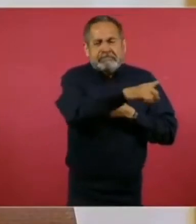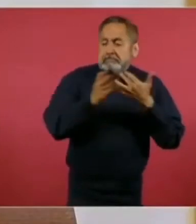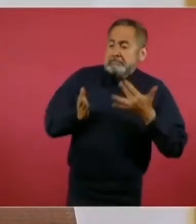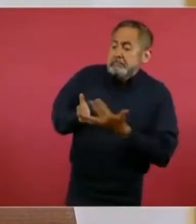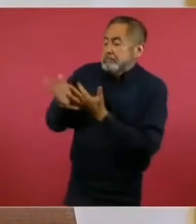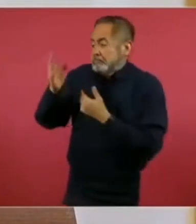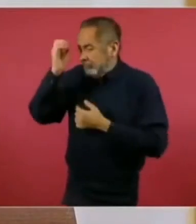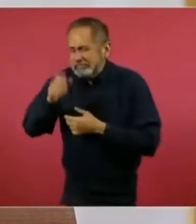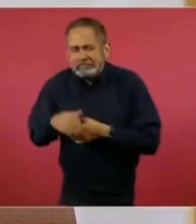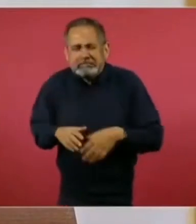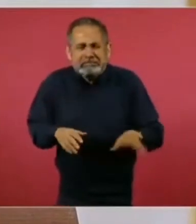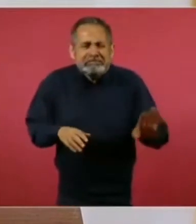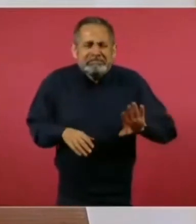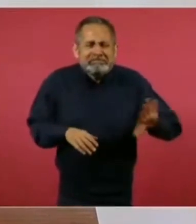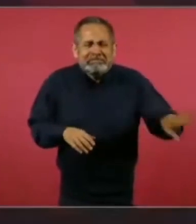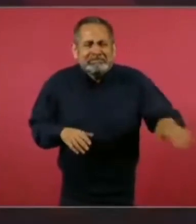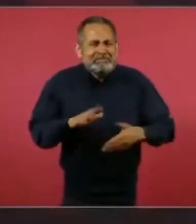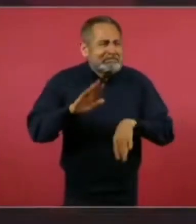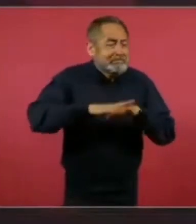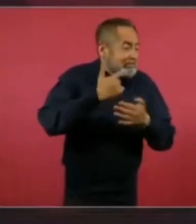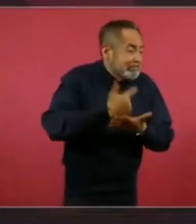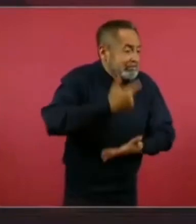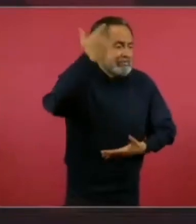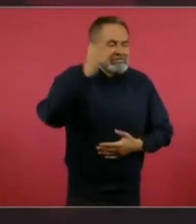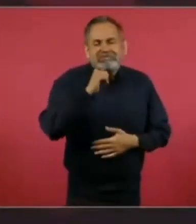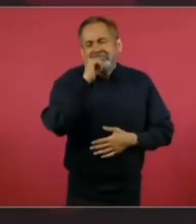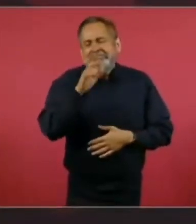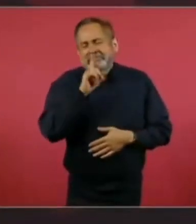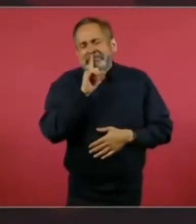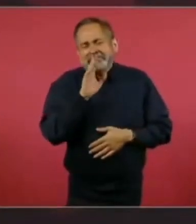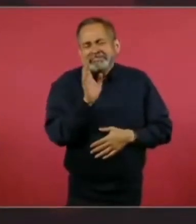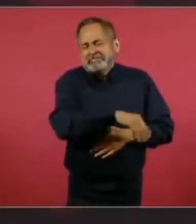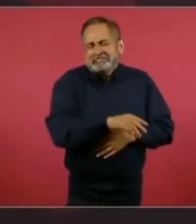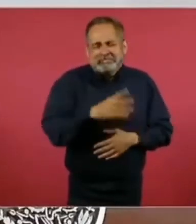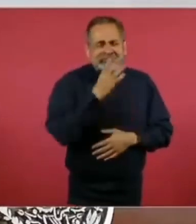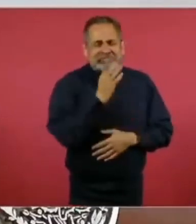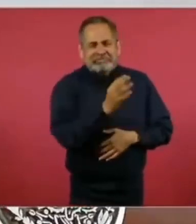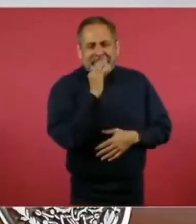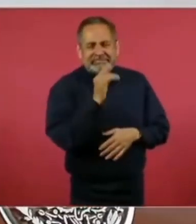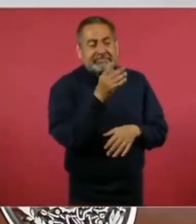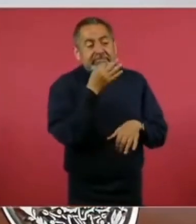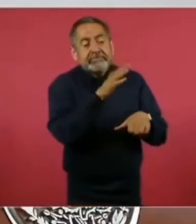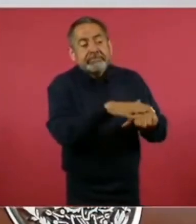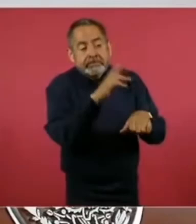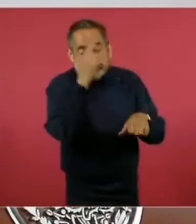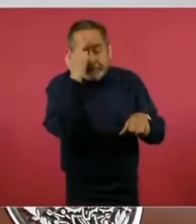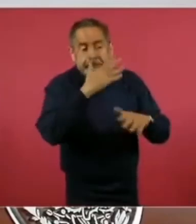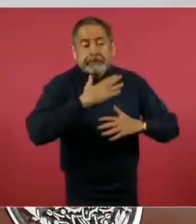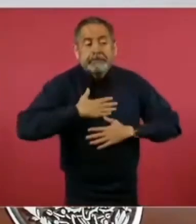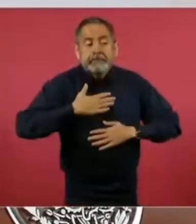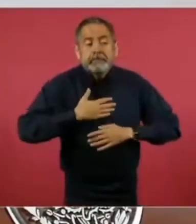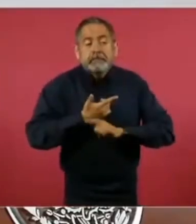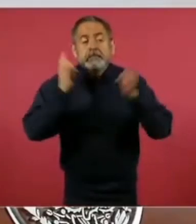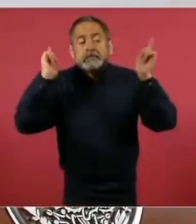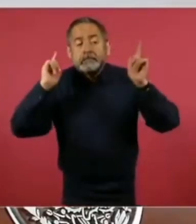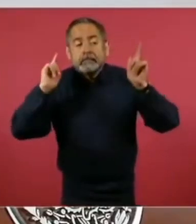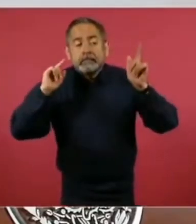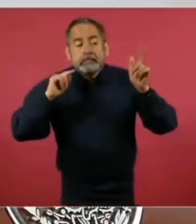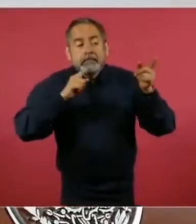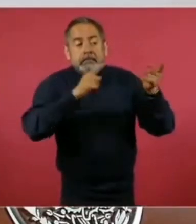pero no es un asunto trascendente, es nada más recordarles, porque se les